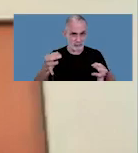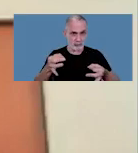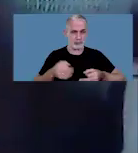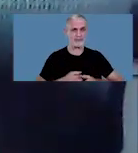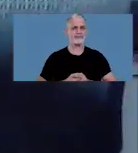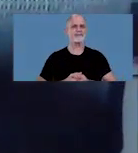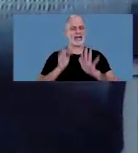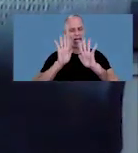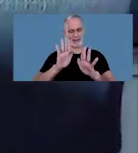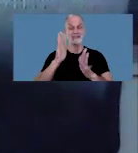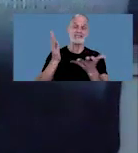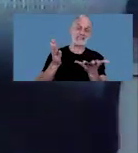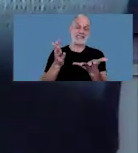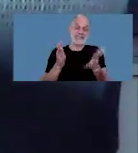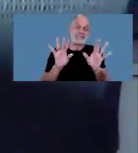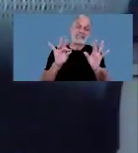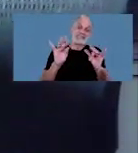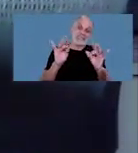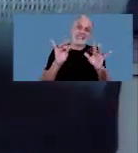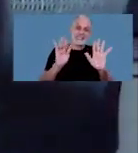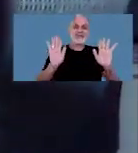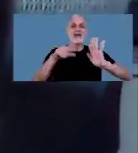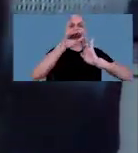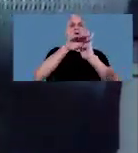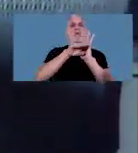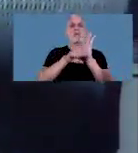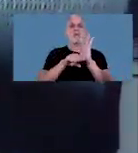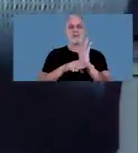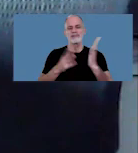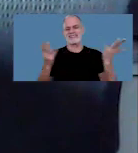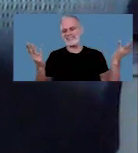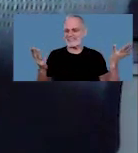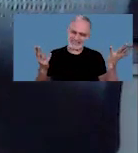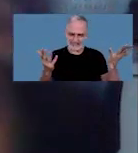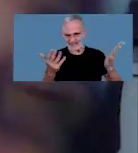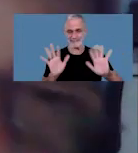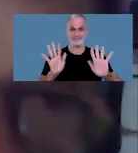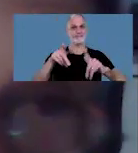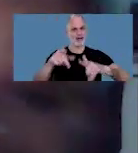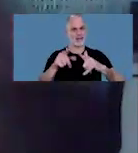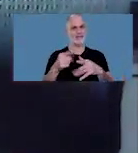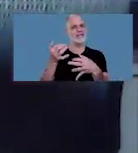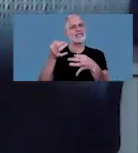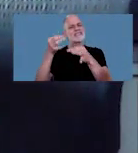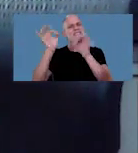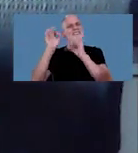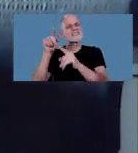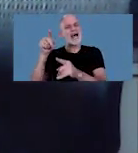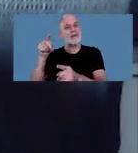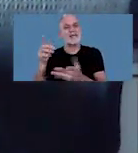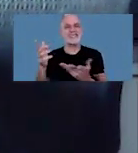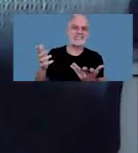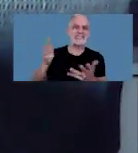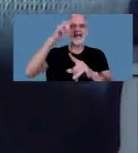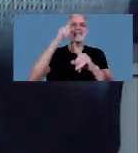A ver, ahí también tenemos la doctrina muy dividida. En realidad, la exención no te